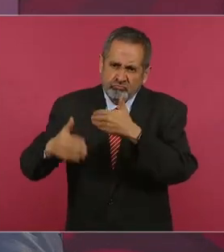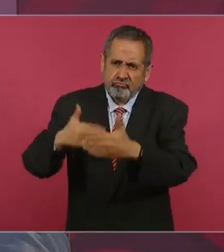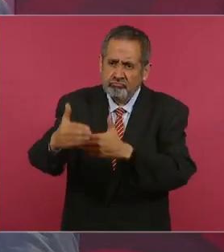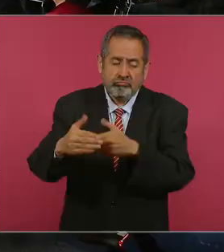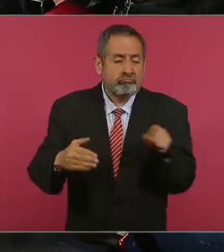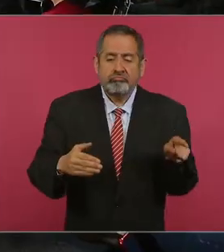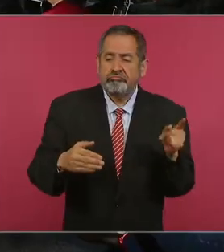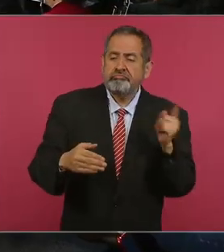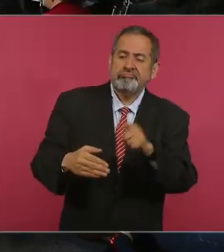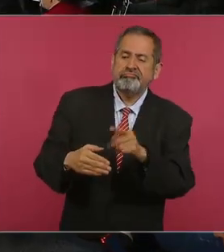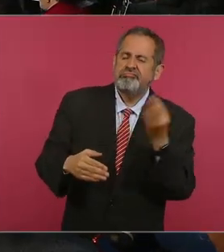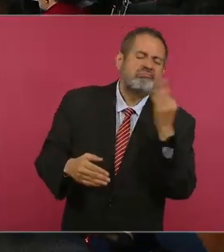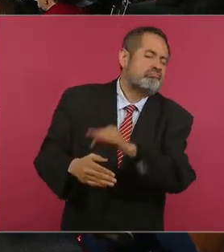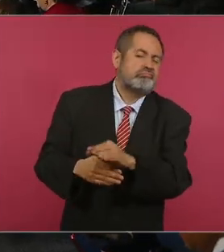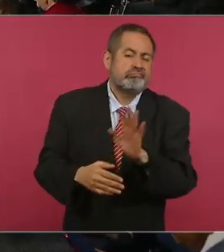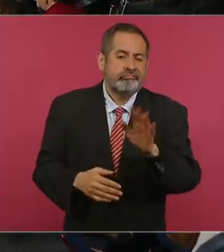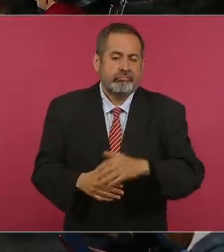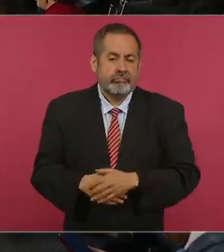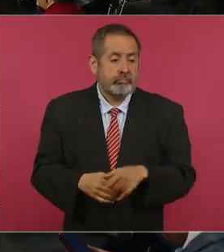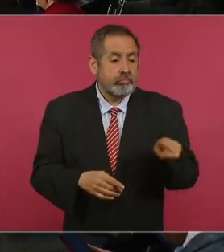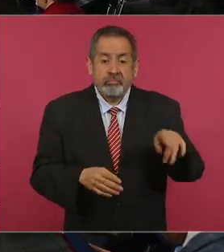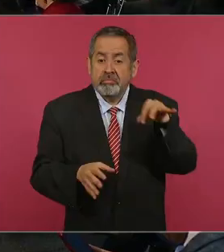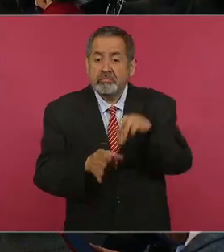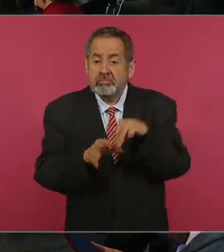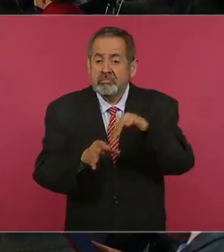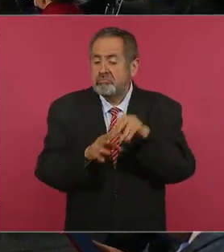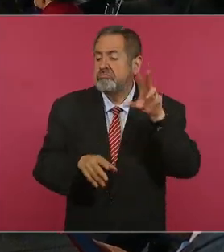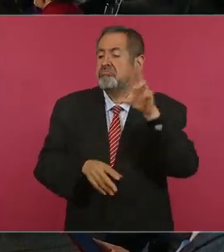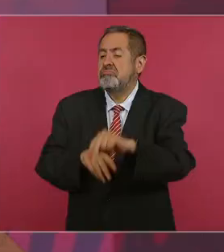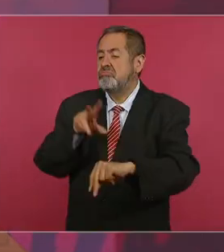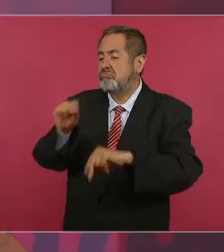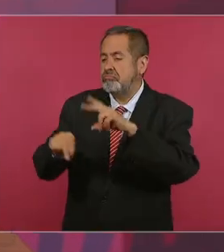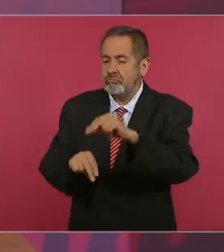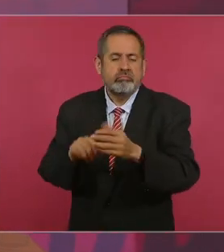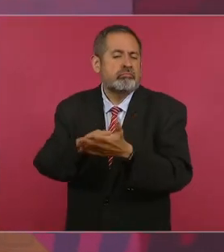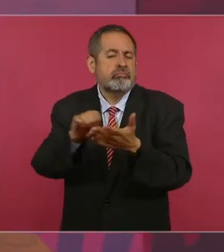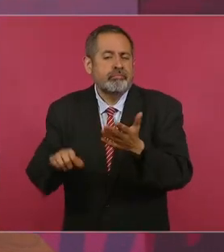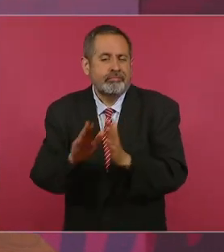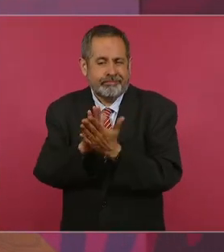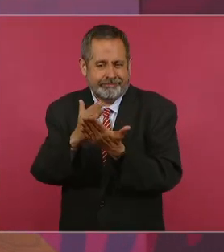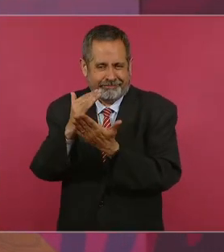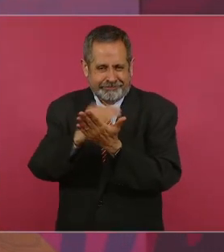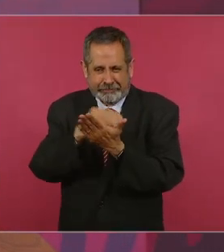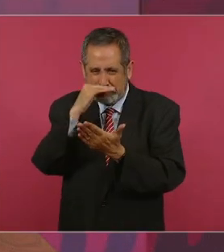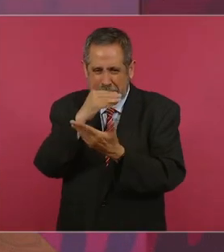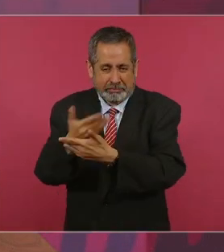Porque fue votar en contra de los libros